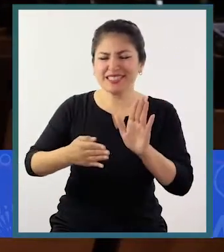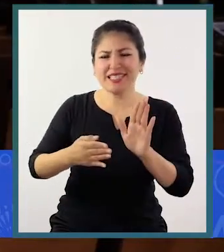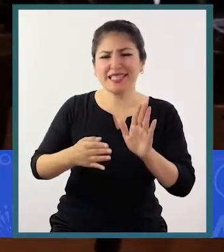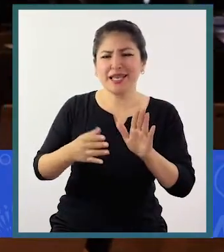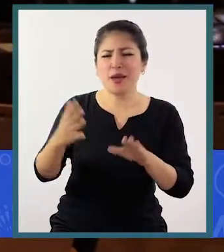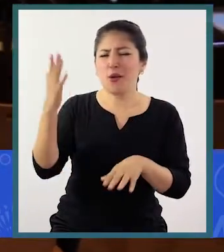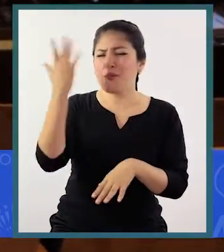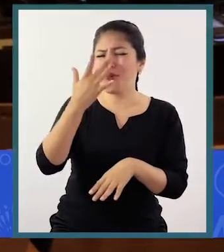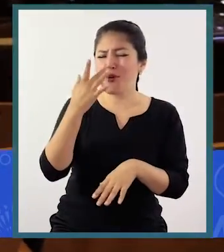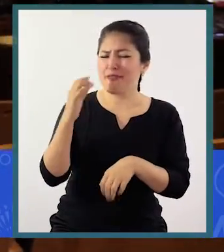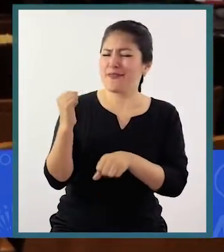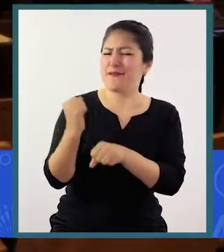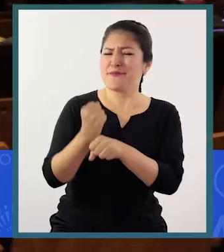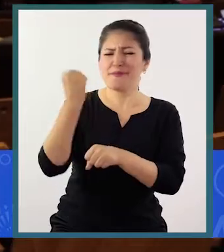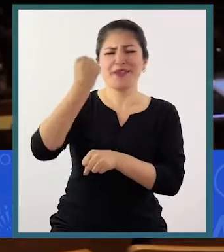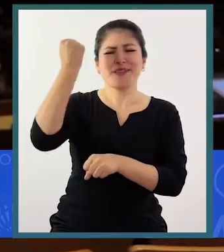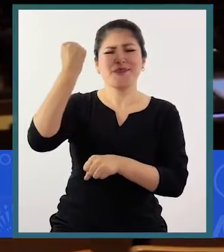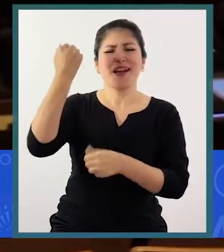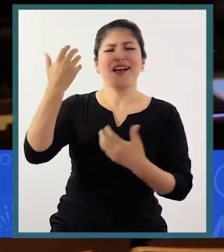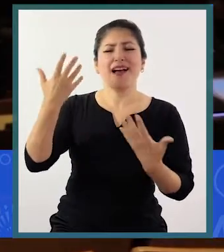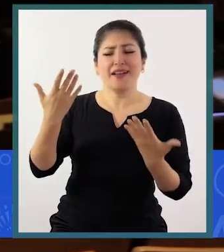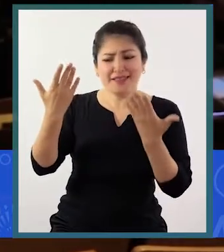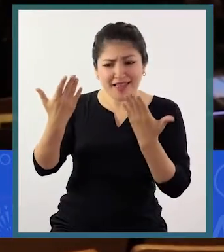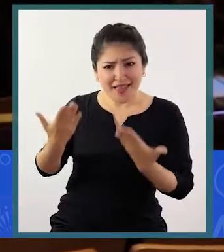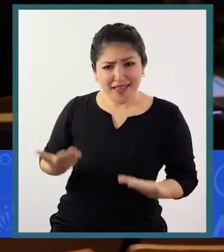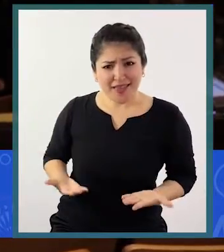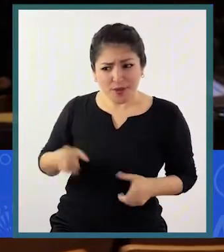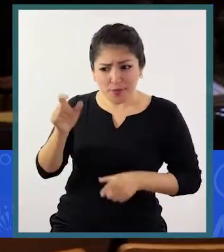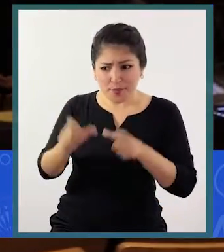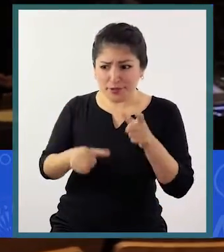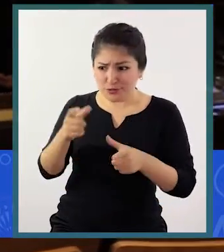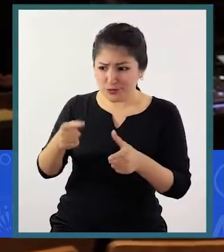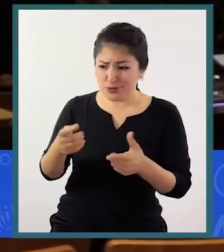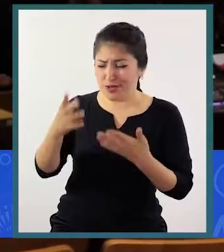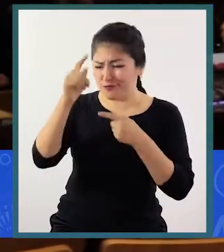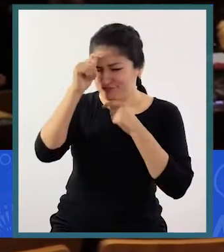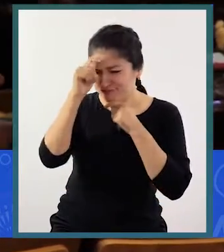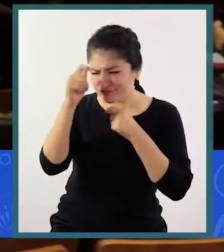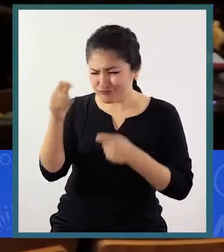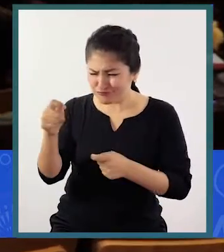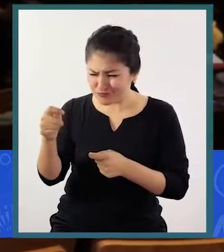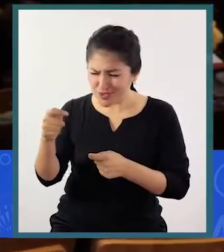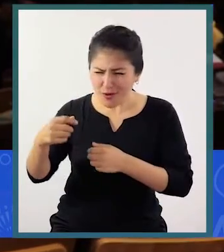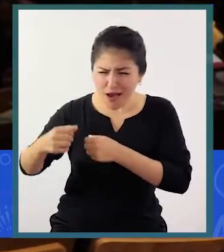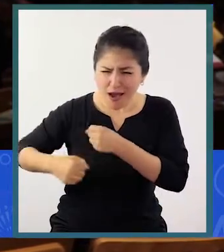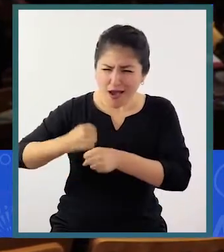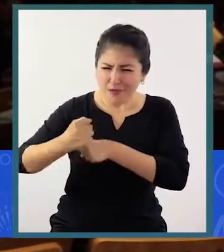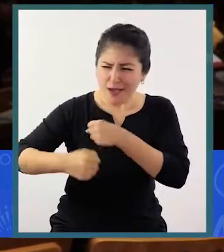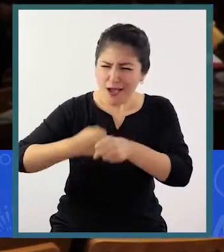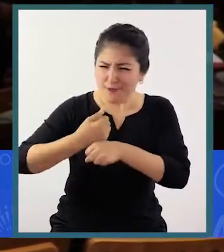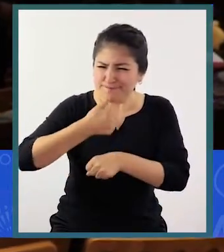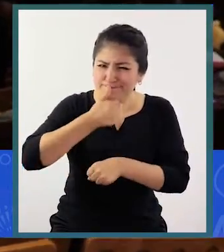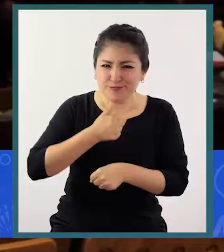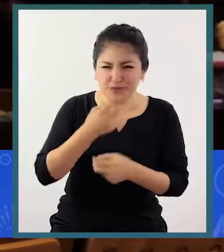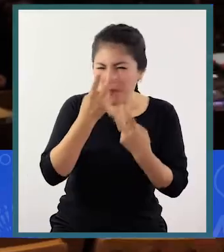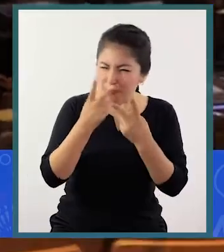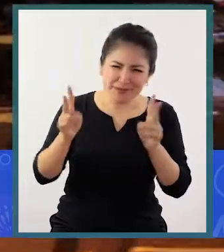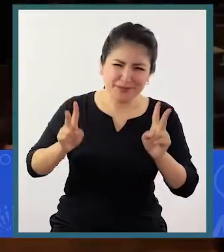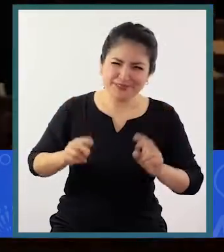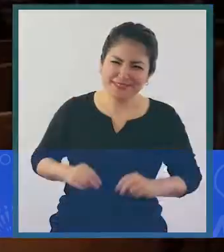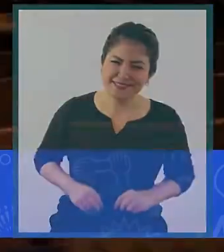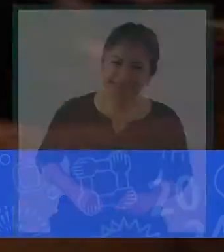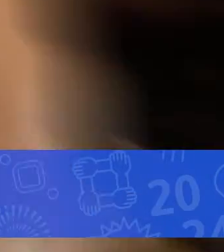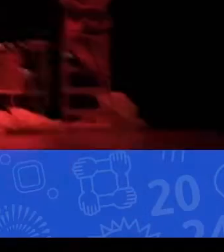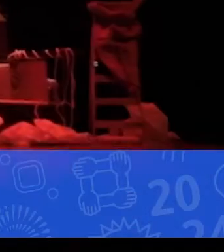Gente Morena, que es una propuesta artística que rinde homenaje a la población afroperuana y su resistencia ancestral. Veamos de qué se trata.